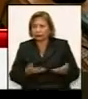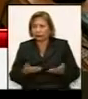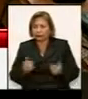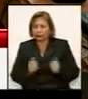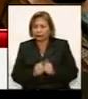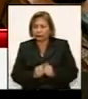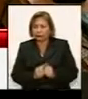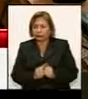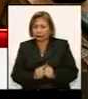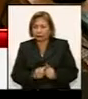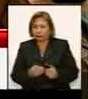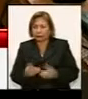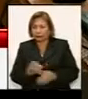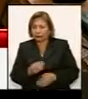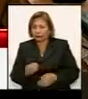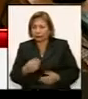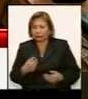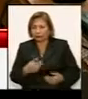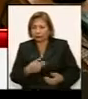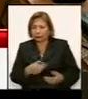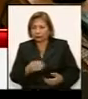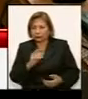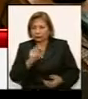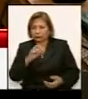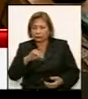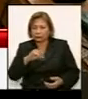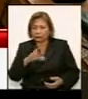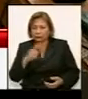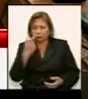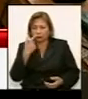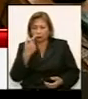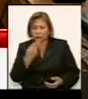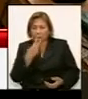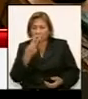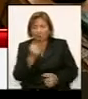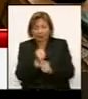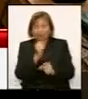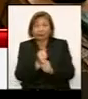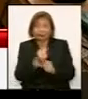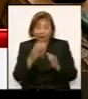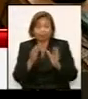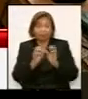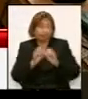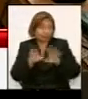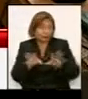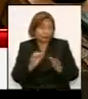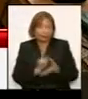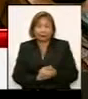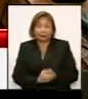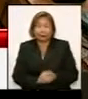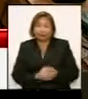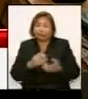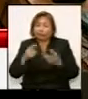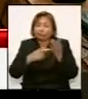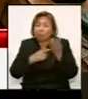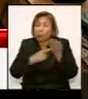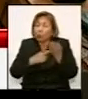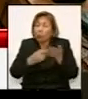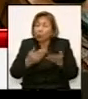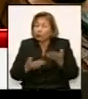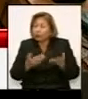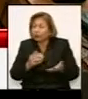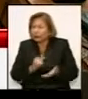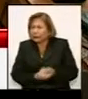de clave temas de derechos humanos y tecnología tenemos un trabajo muy amplio en temas de tecnología activismo hacemos